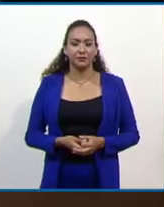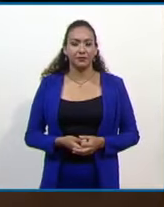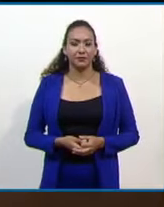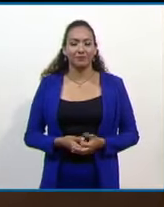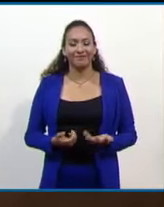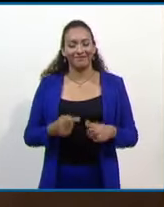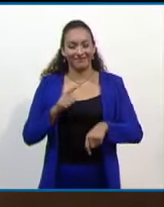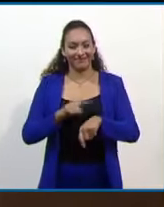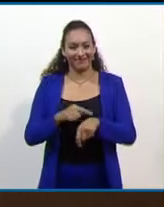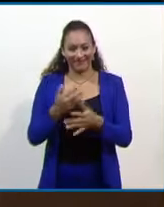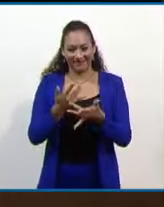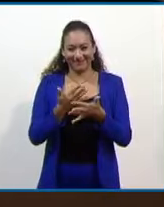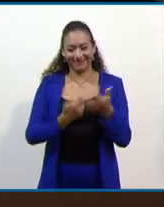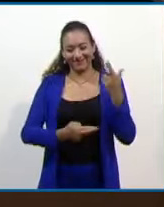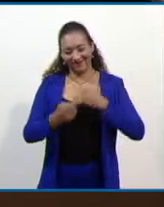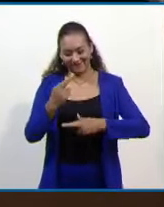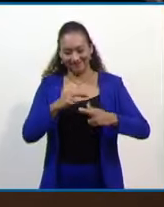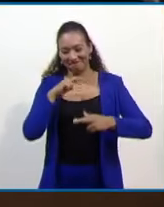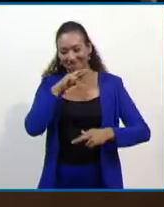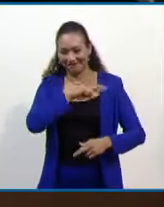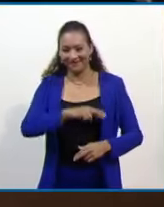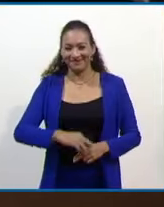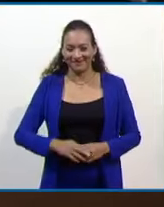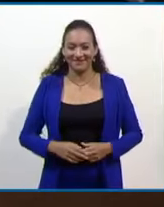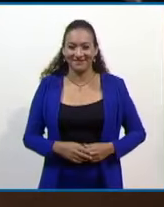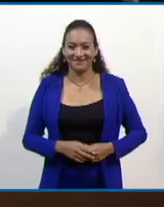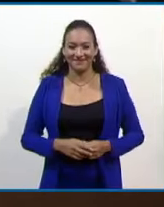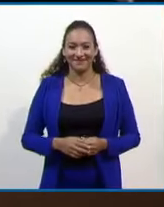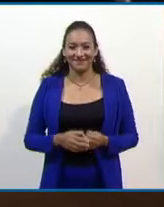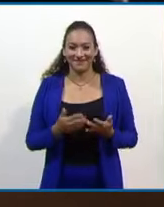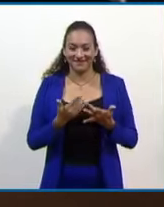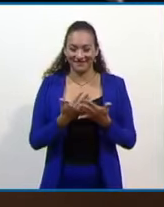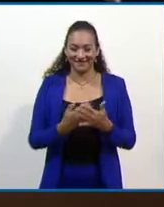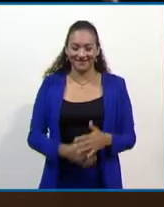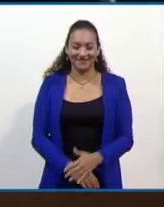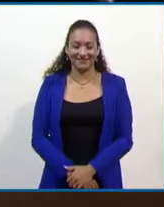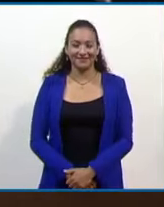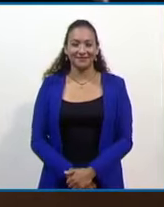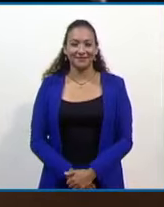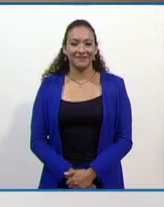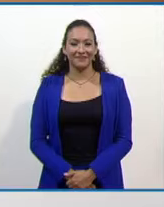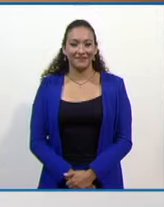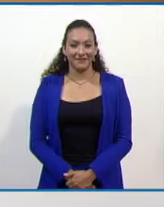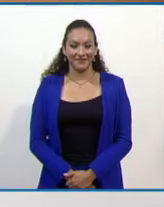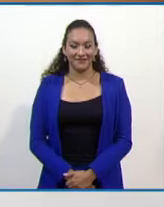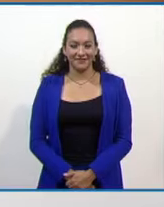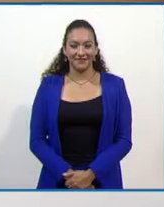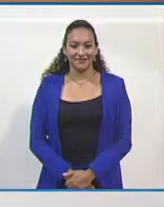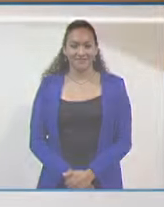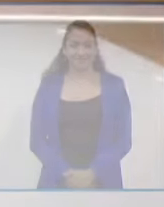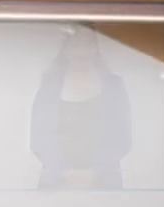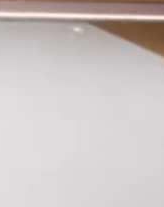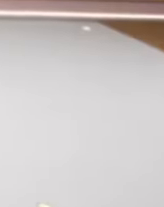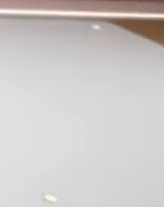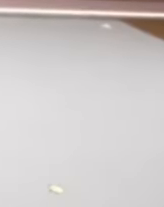Es momento de hacer una pausa, pero regresamos con más información a Semanario Judicial. No se vayan.